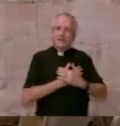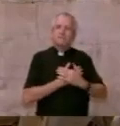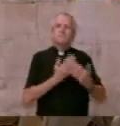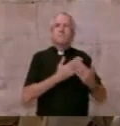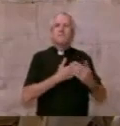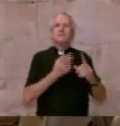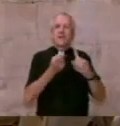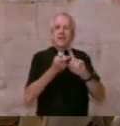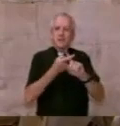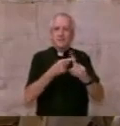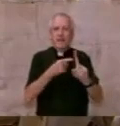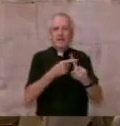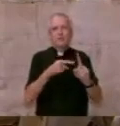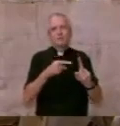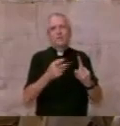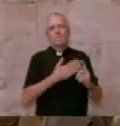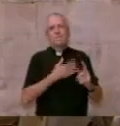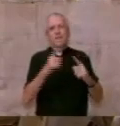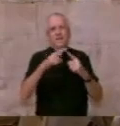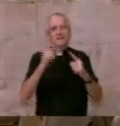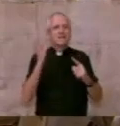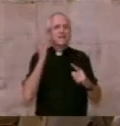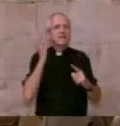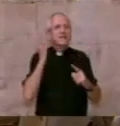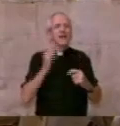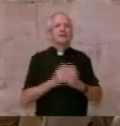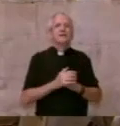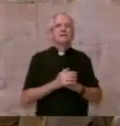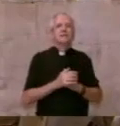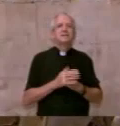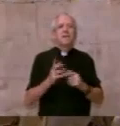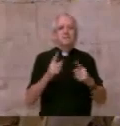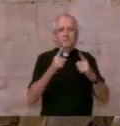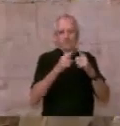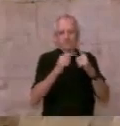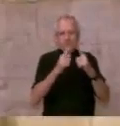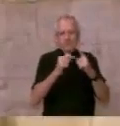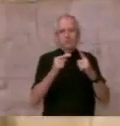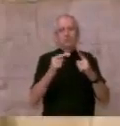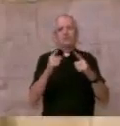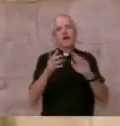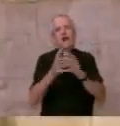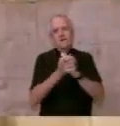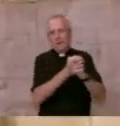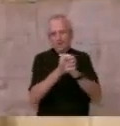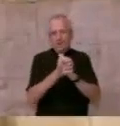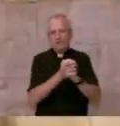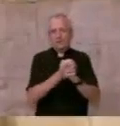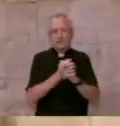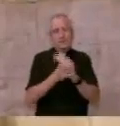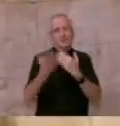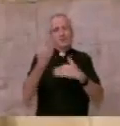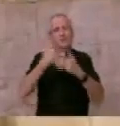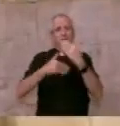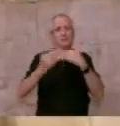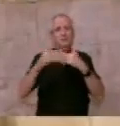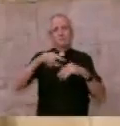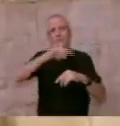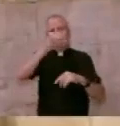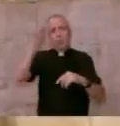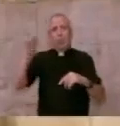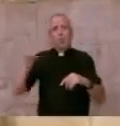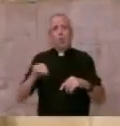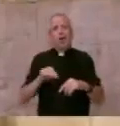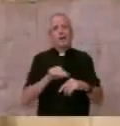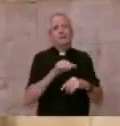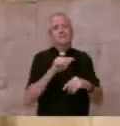mis hermanos, mi tía, la única que me queda que es mi padrina, mis primos y amigos procedentes de tantos